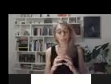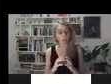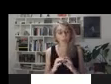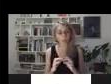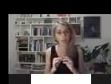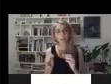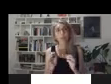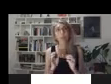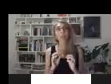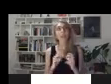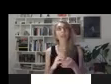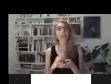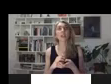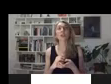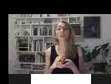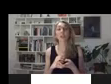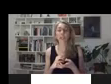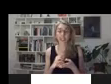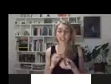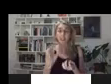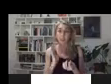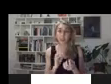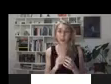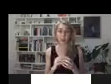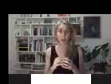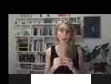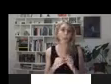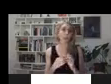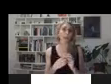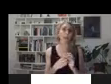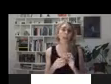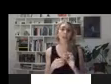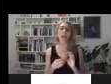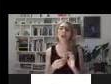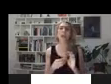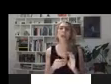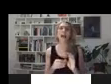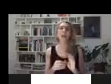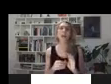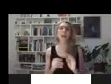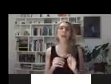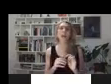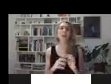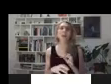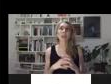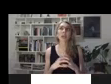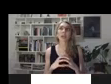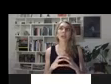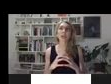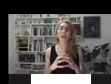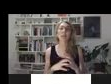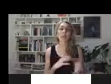Mariana Cerviño, que dice no, que se llama No solo es por amor al arte, que habla un poco